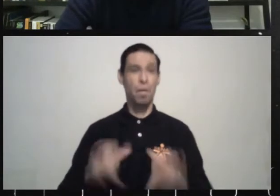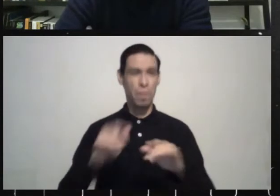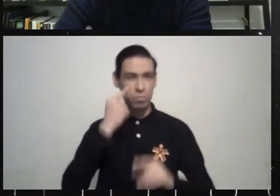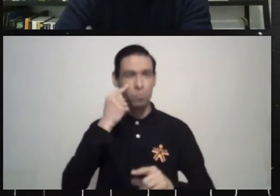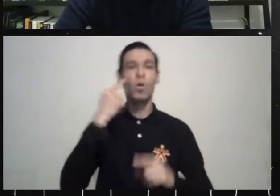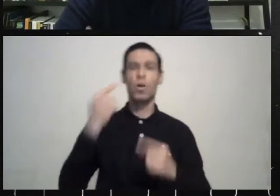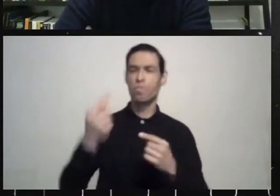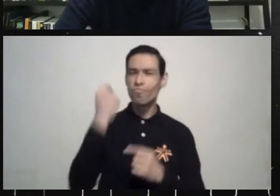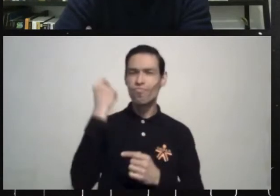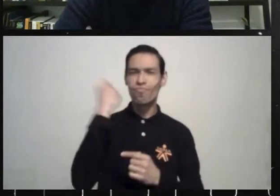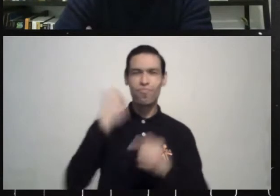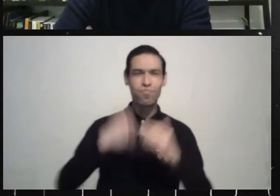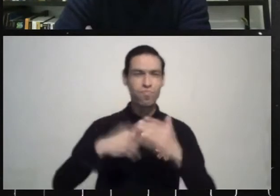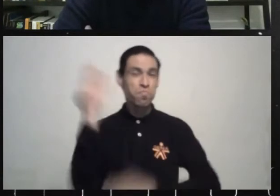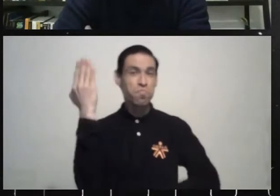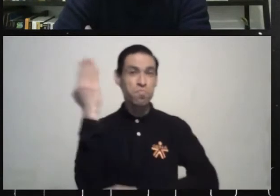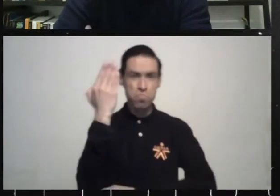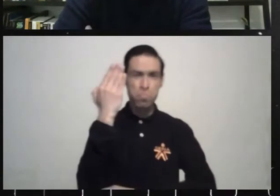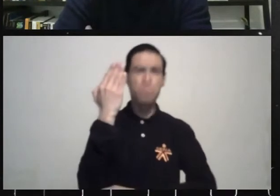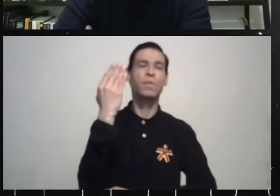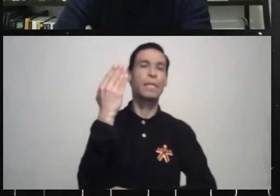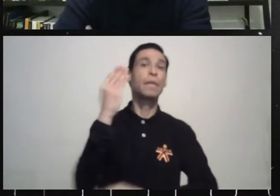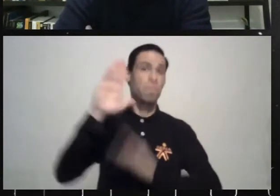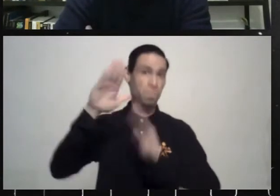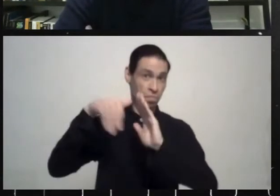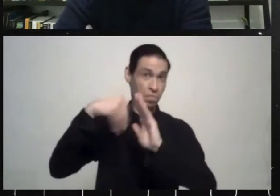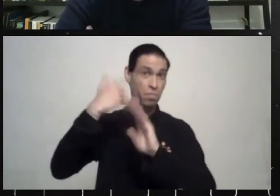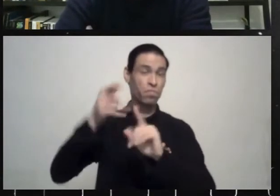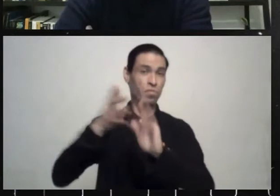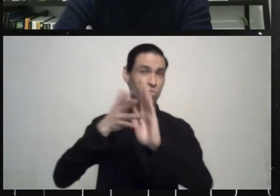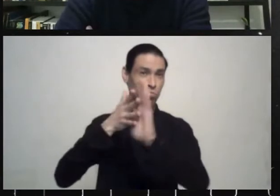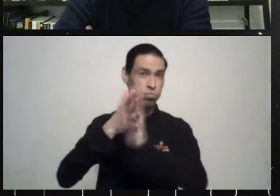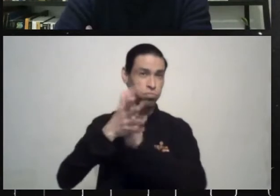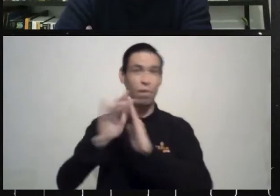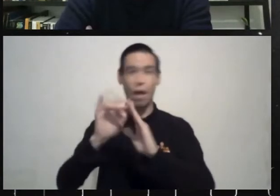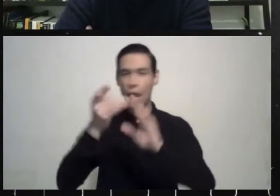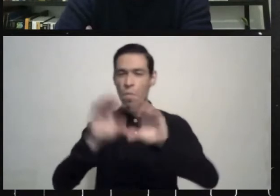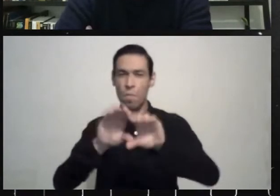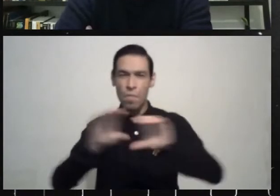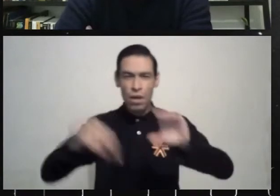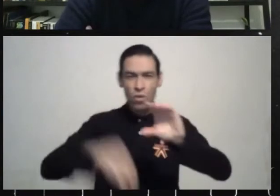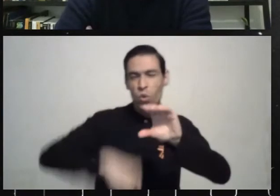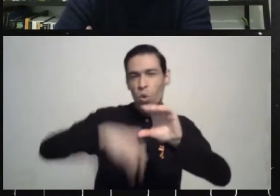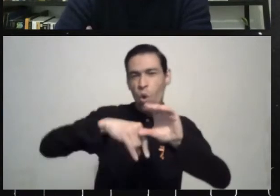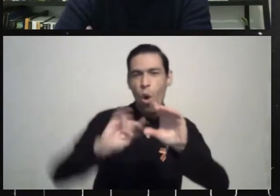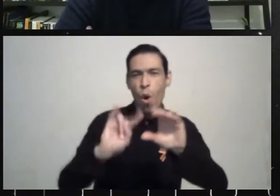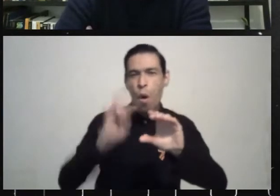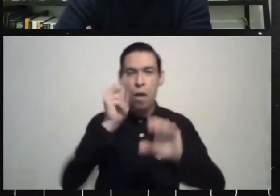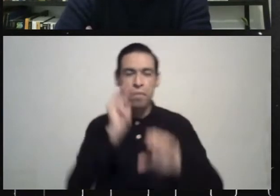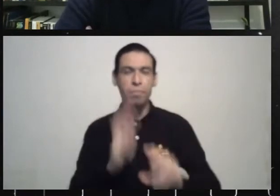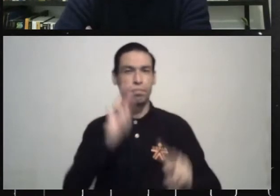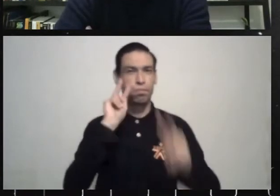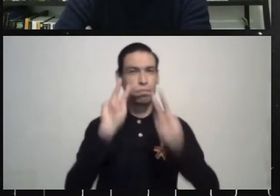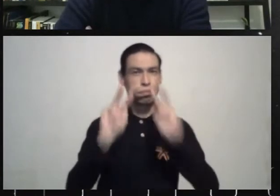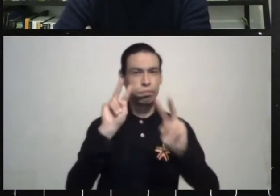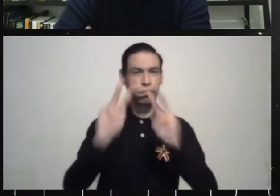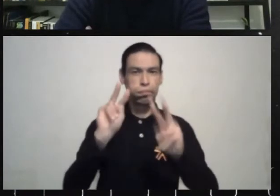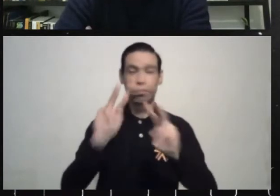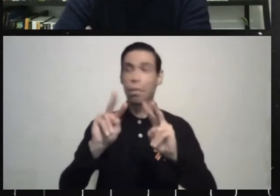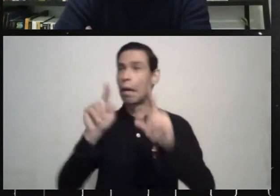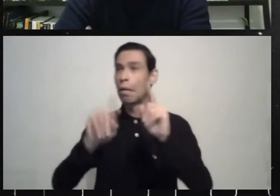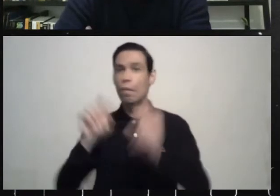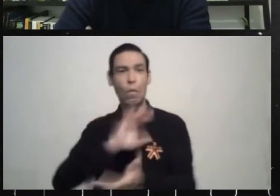muy reciente. Vamos a ver si de pronto más adelante nos contará si llega a alguna plataforma o tenemos alguna otra opción de verla para aquellos que no pudieron verla en las salas de